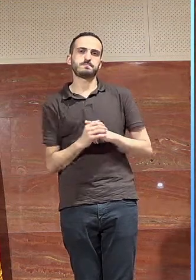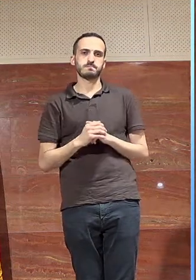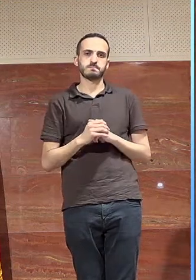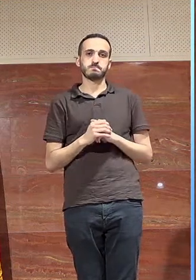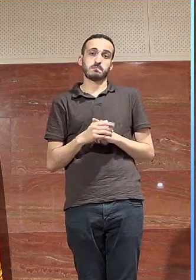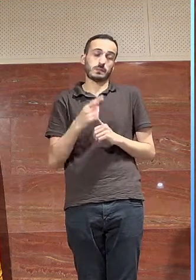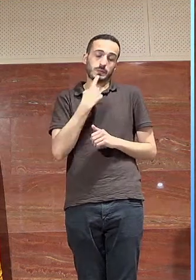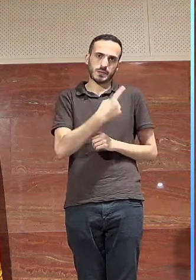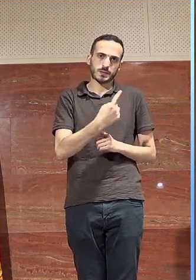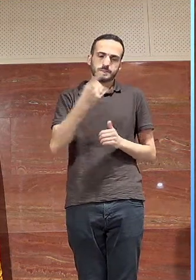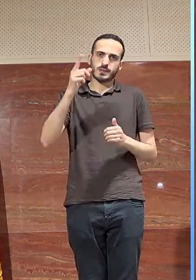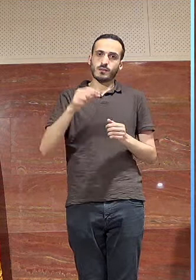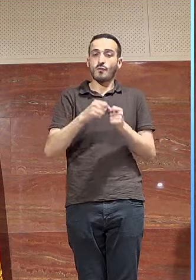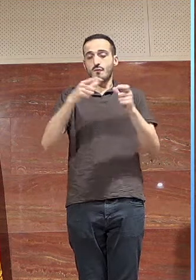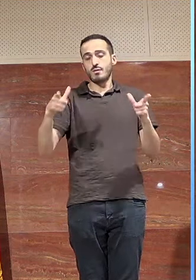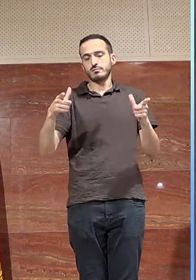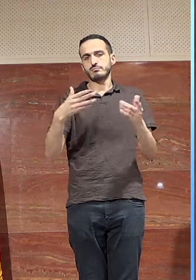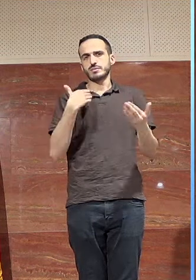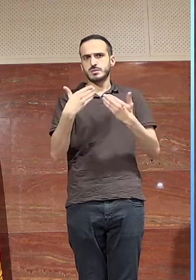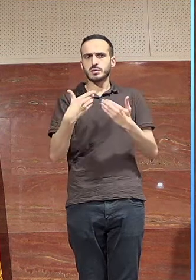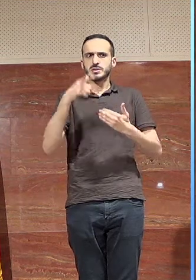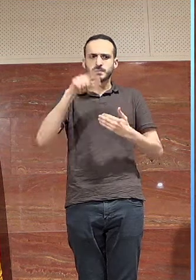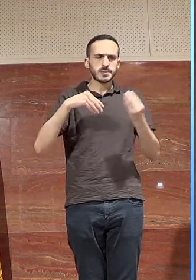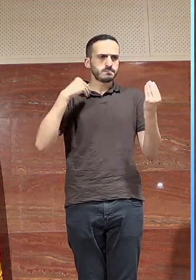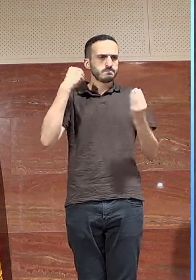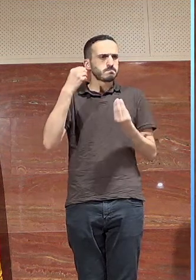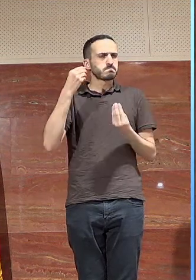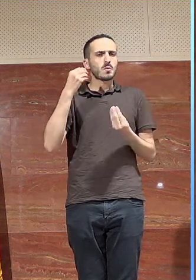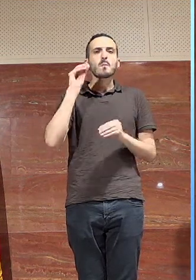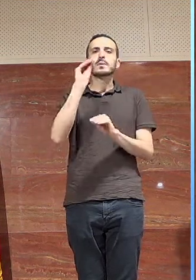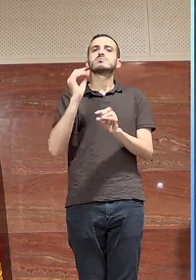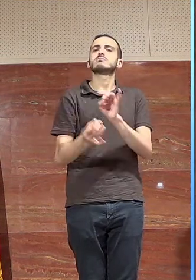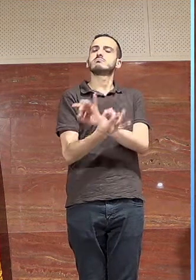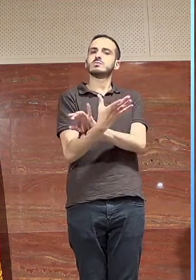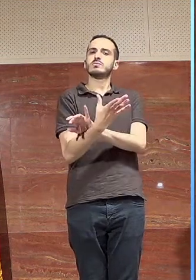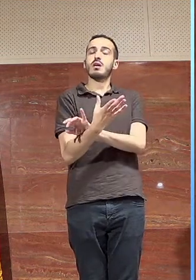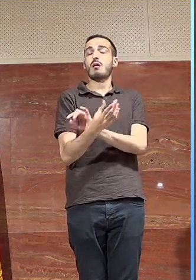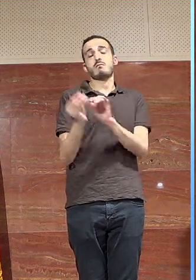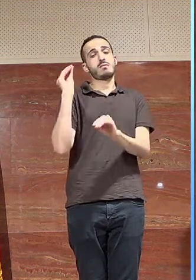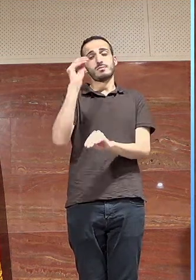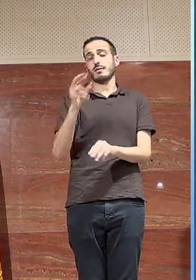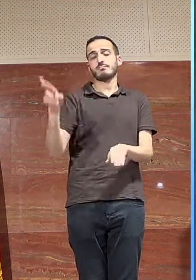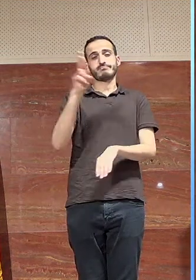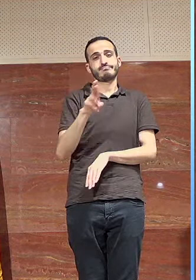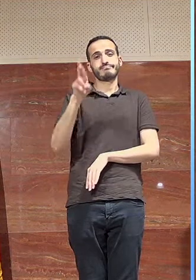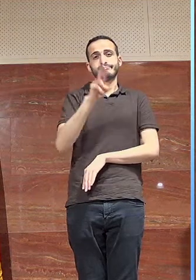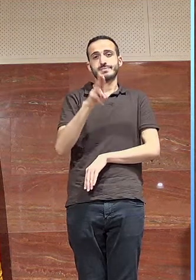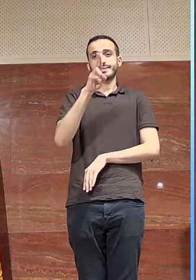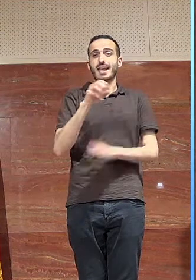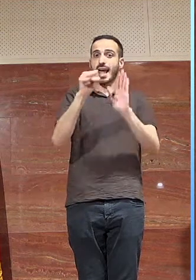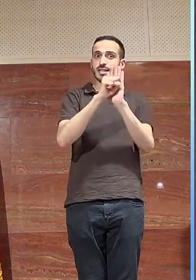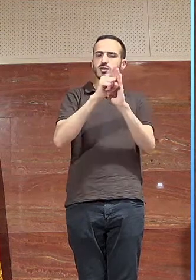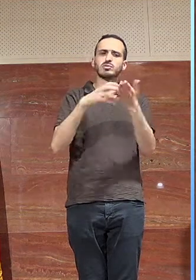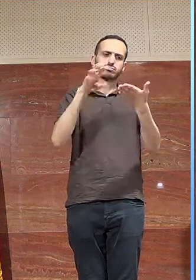En el otro plato de la balanza aparece una pregunta, ¿no?, que además se repite y que está escrita. Hay artículos recientes en los